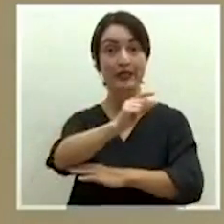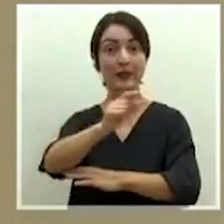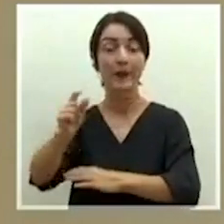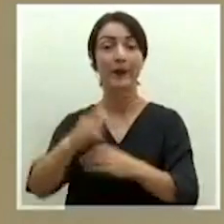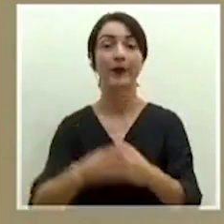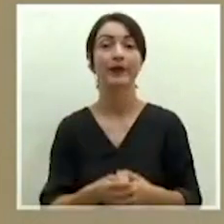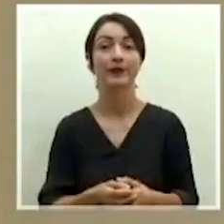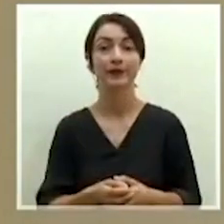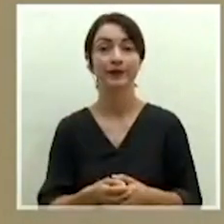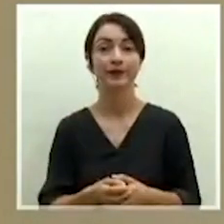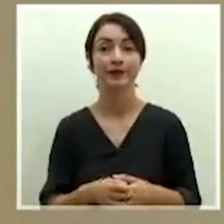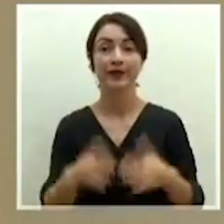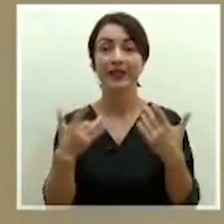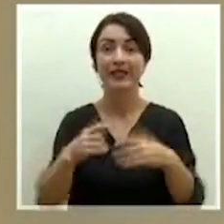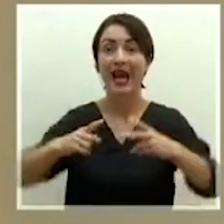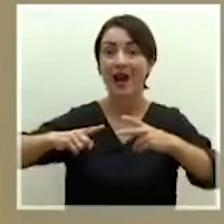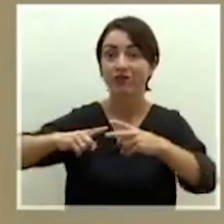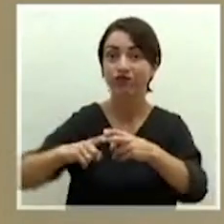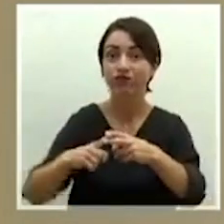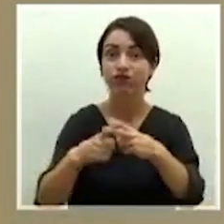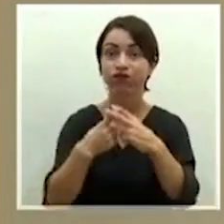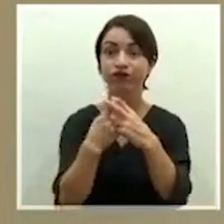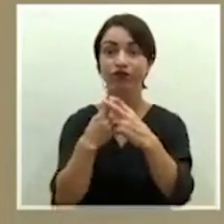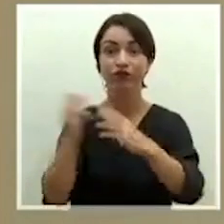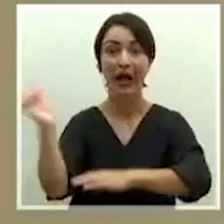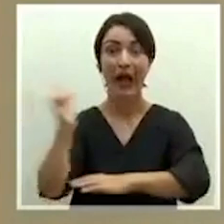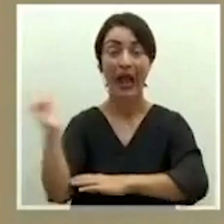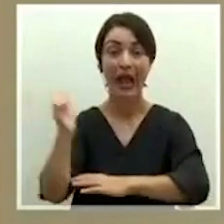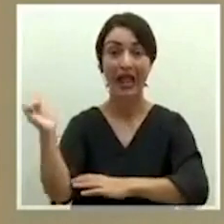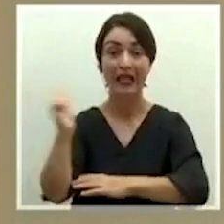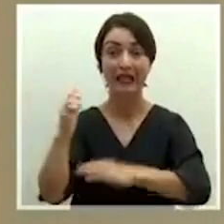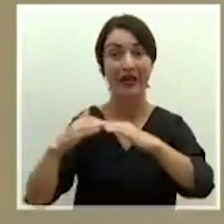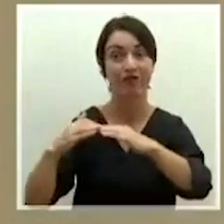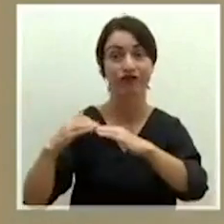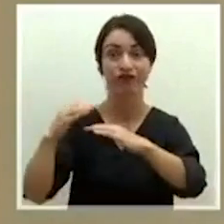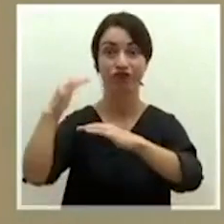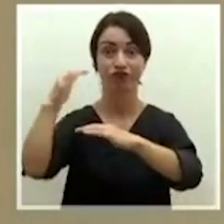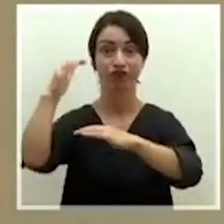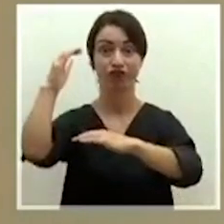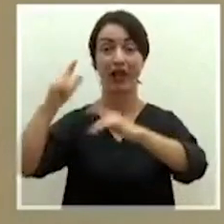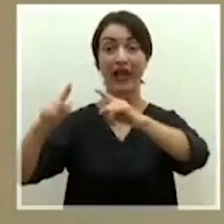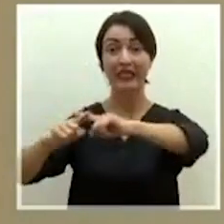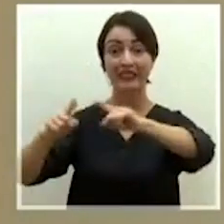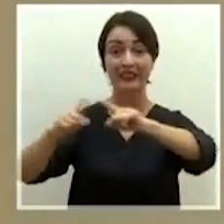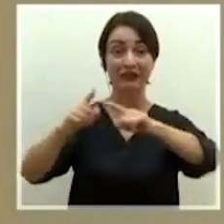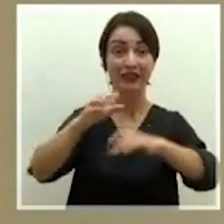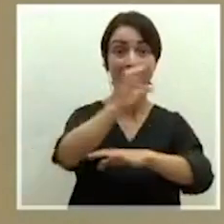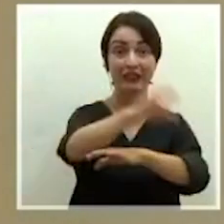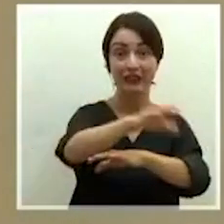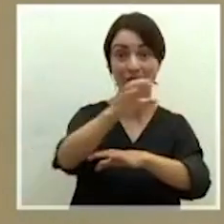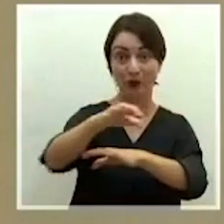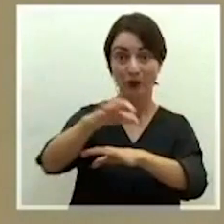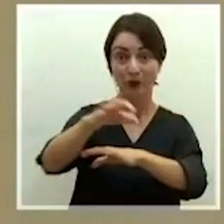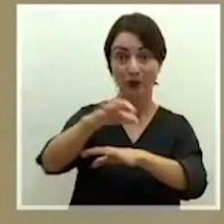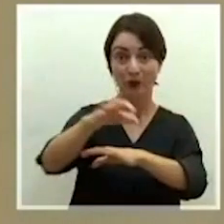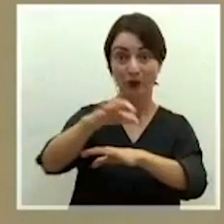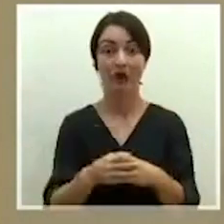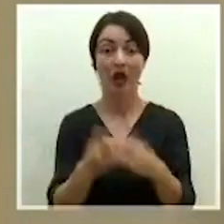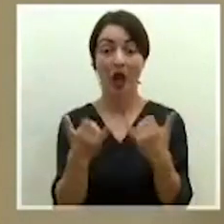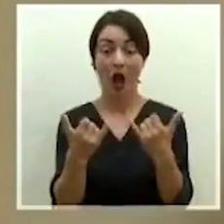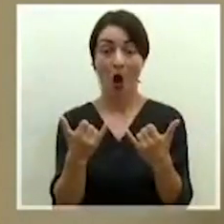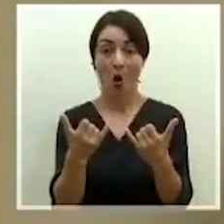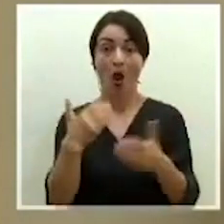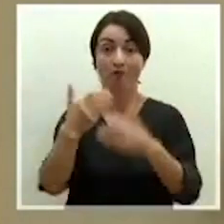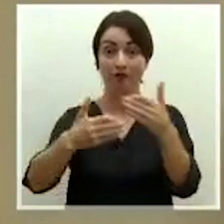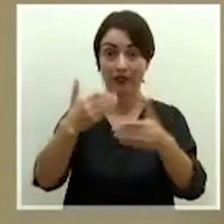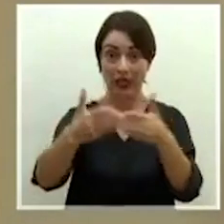ha incrementado el nivel de alerta ya en varios distritos y que ahora más adelante vamos